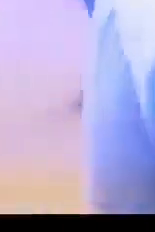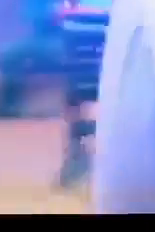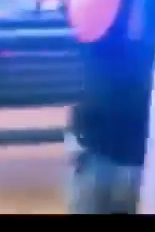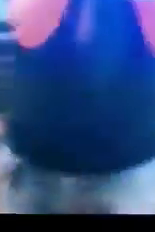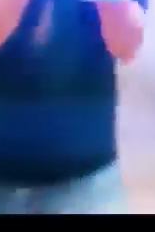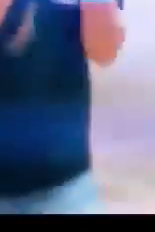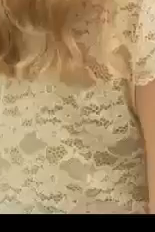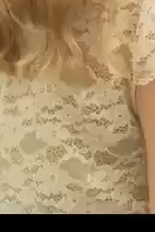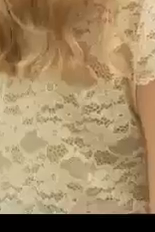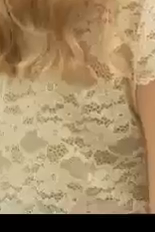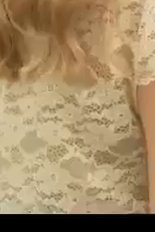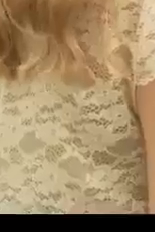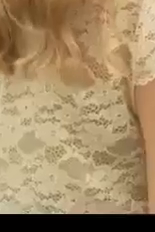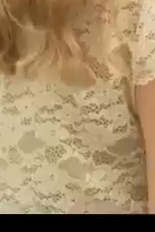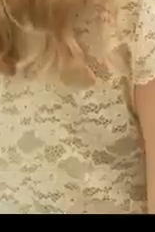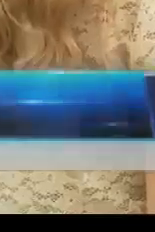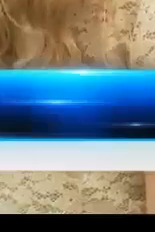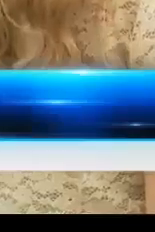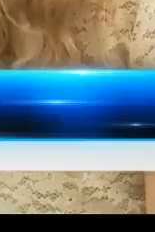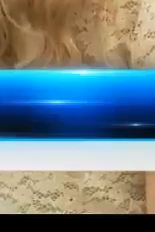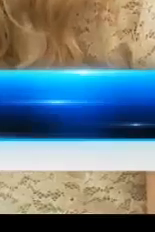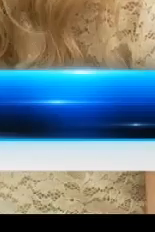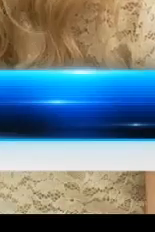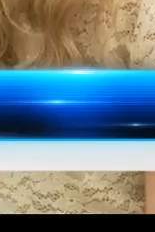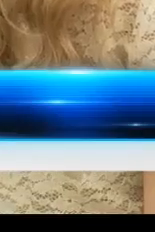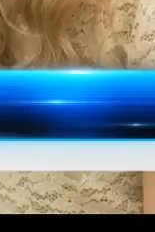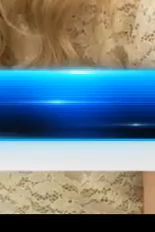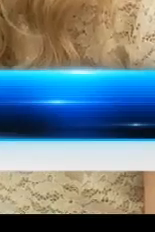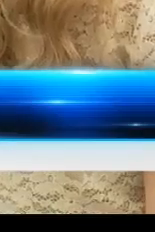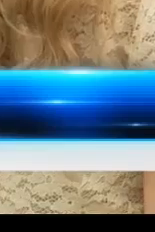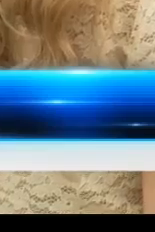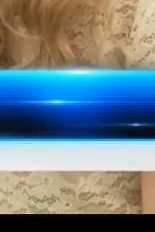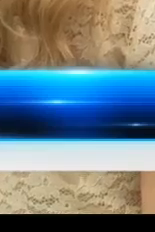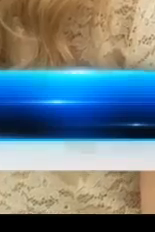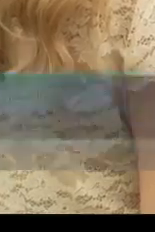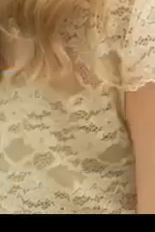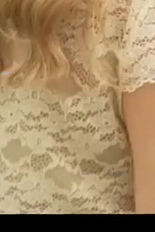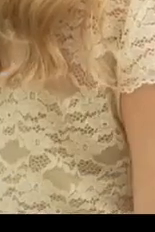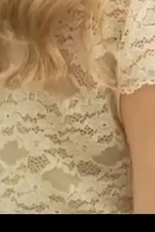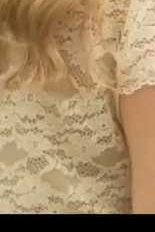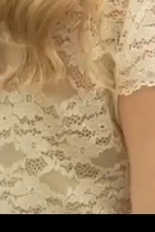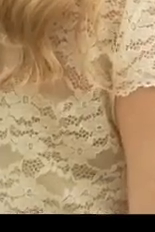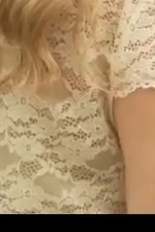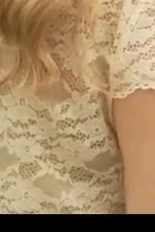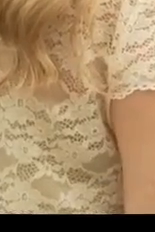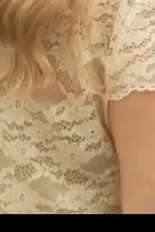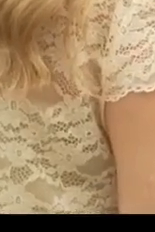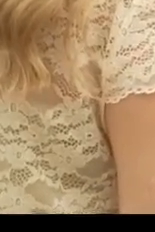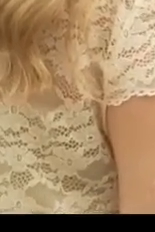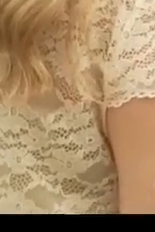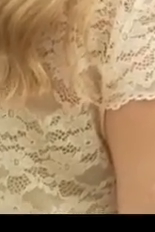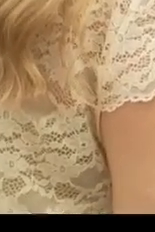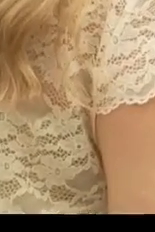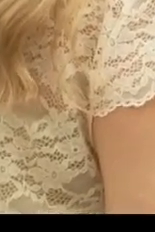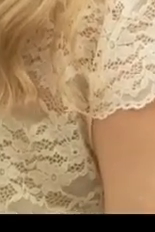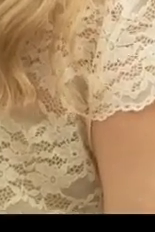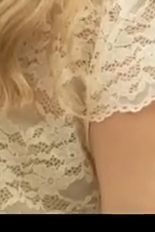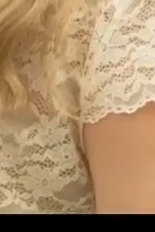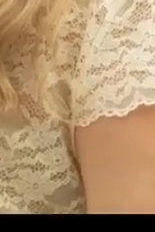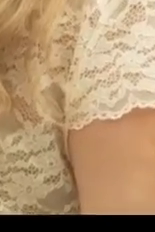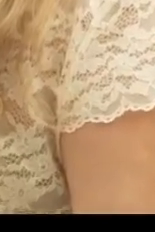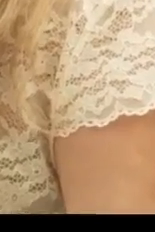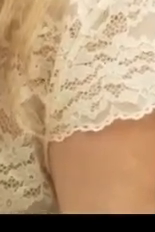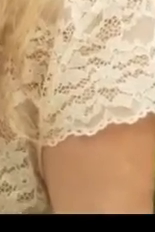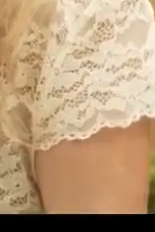nada, que a veces le dan palo, lo golpean, lo raspan por ahí, pero sigue firme, sigue tranquilo. Es increíble cómo no